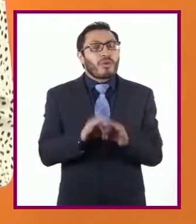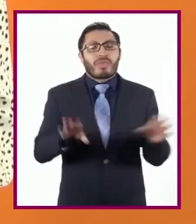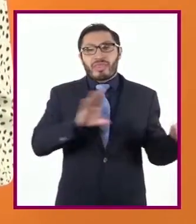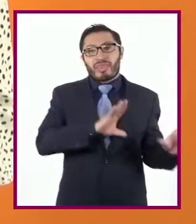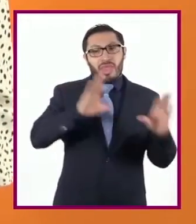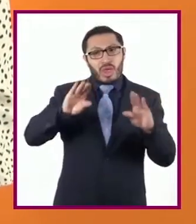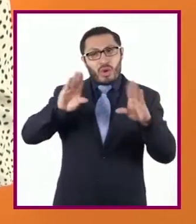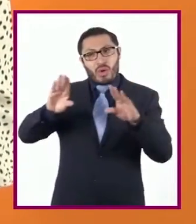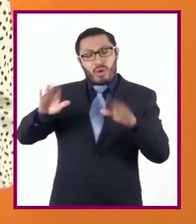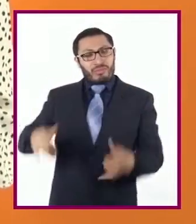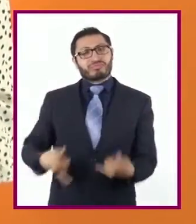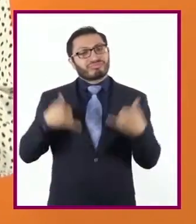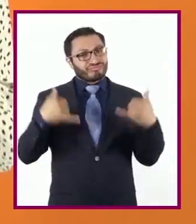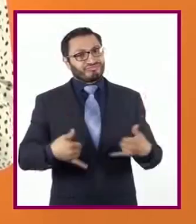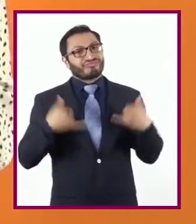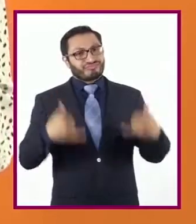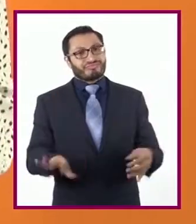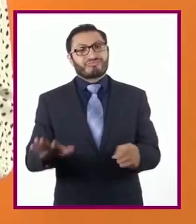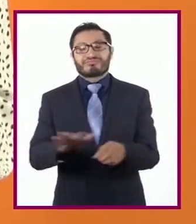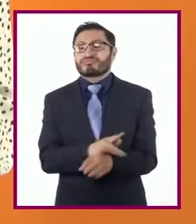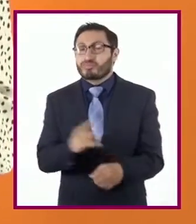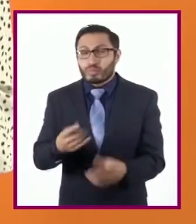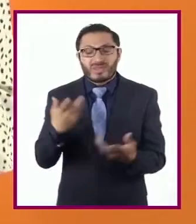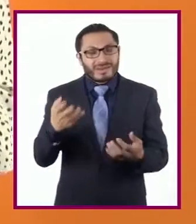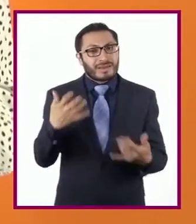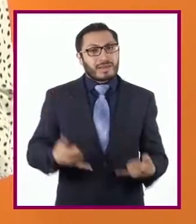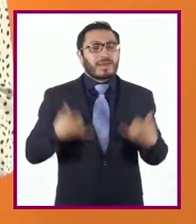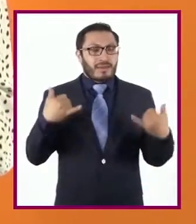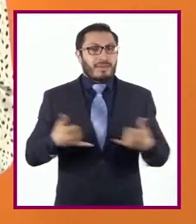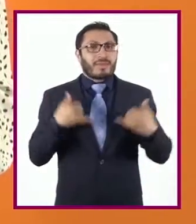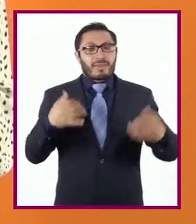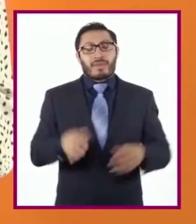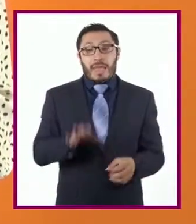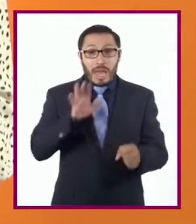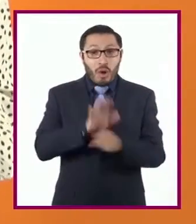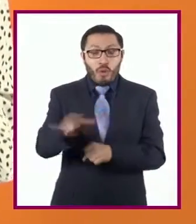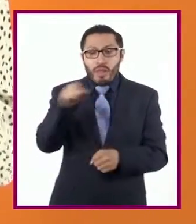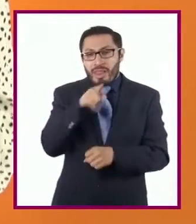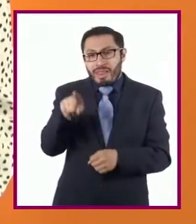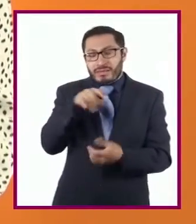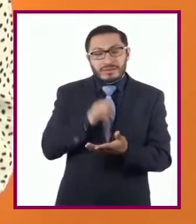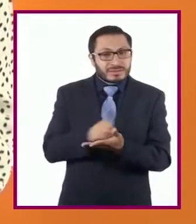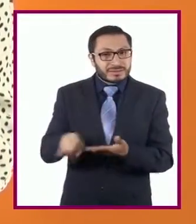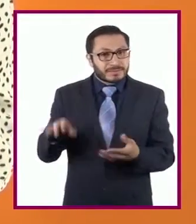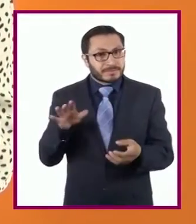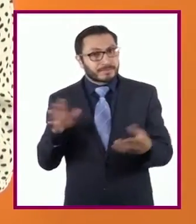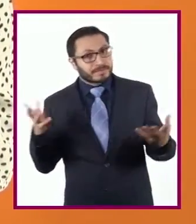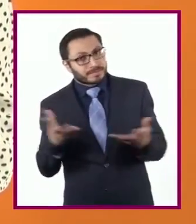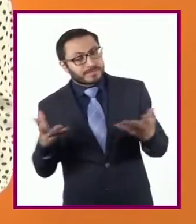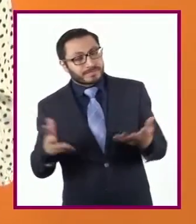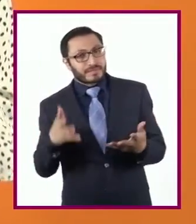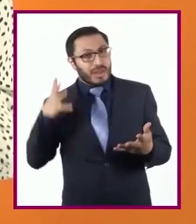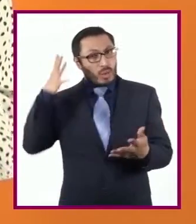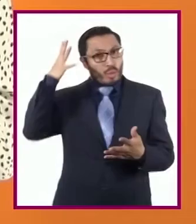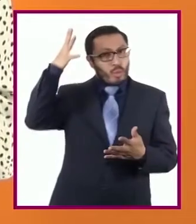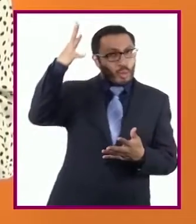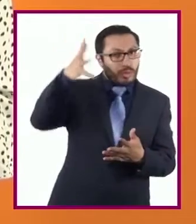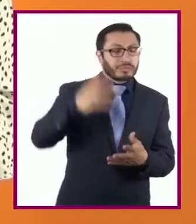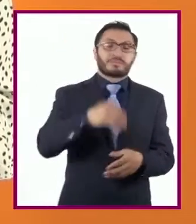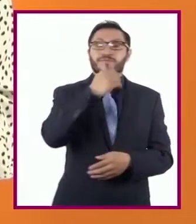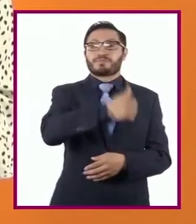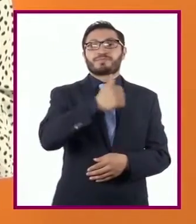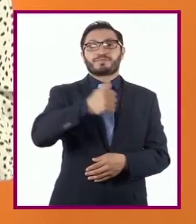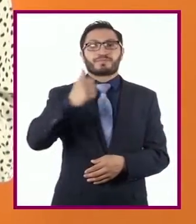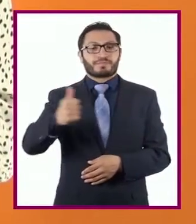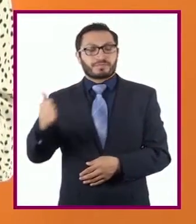esta edad, justamente, que es adolescente y que están decidiendo qué cosa van a hacer con el mundo. Cada uno